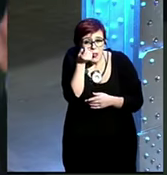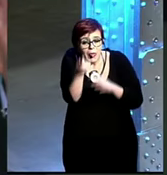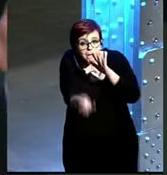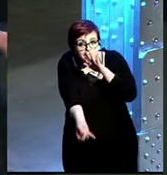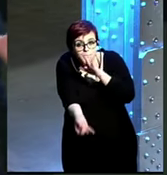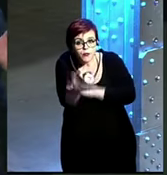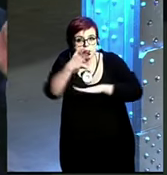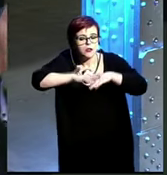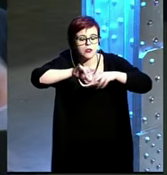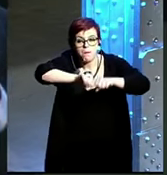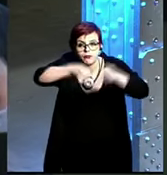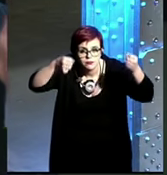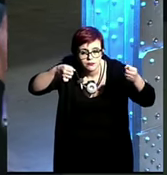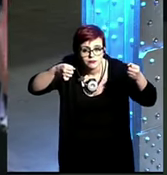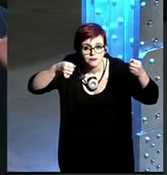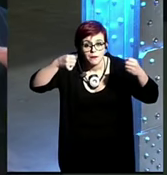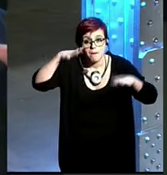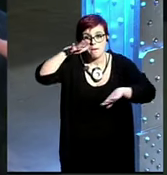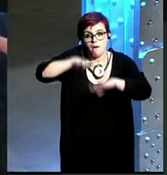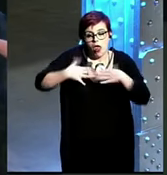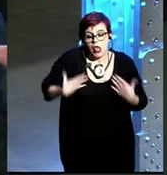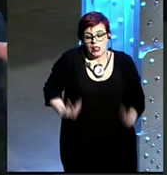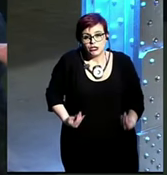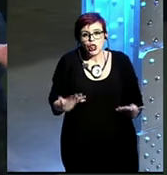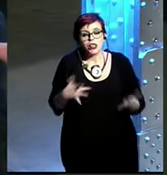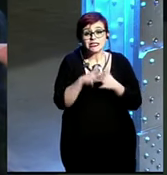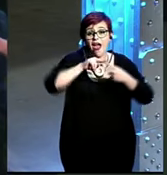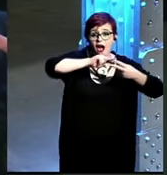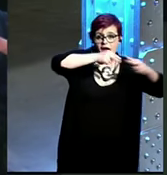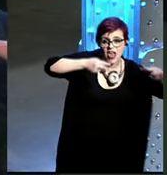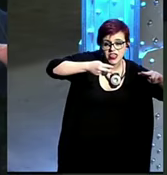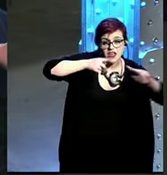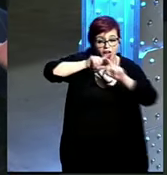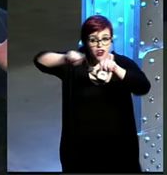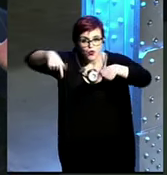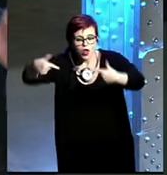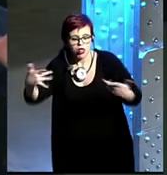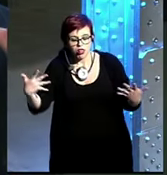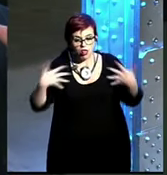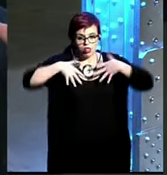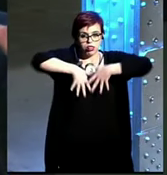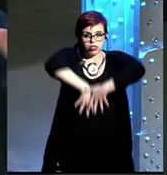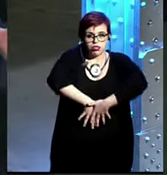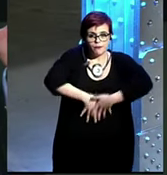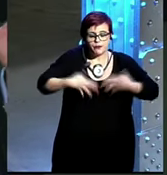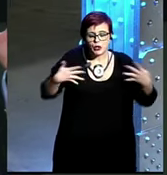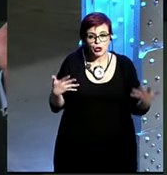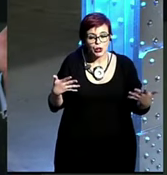gran desencadenante. Hay que asumir que la genética y la biología están distribuidas de alguna manera